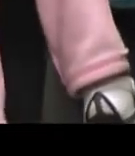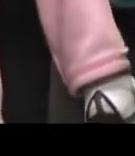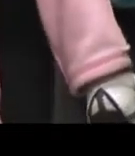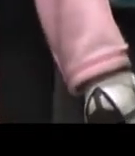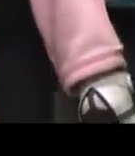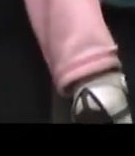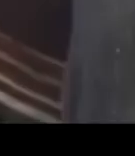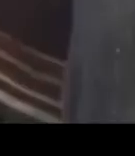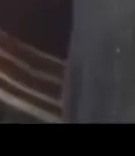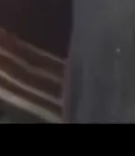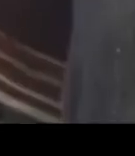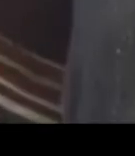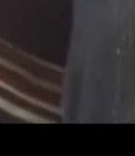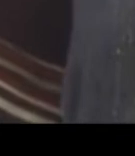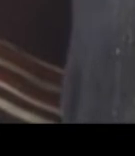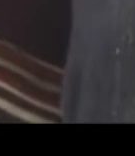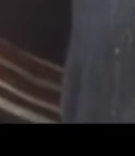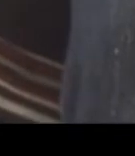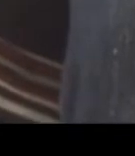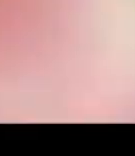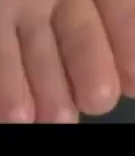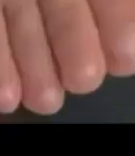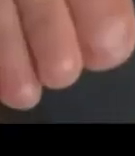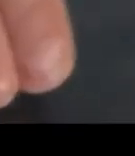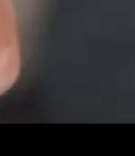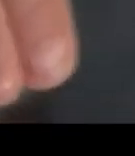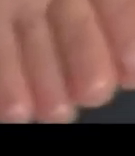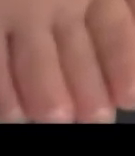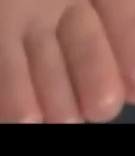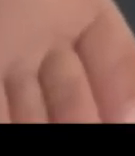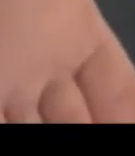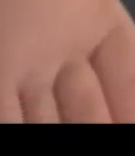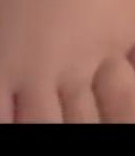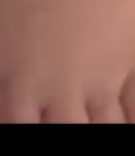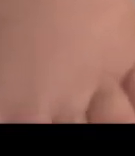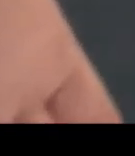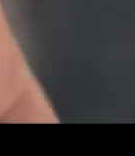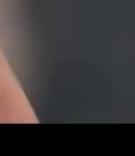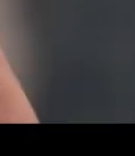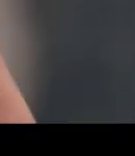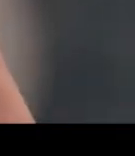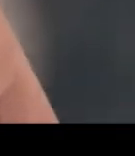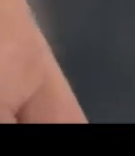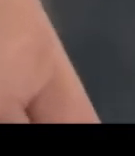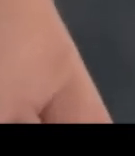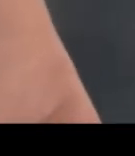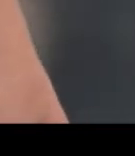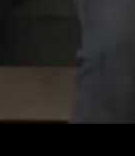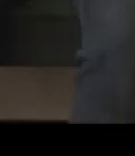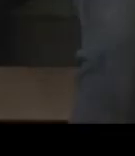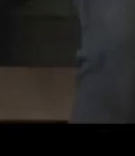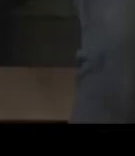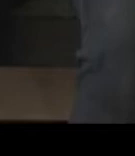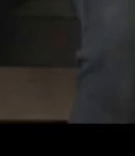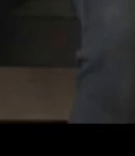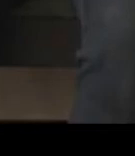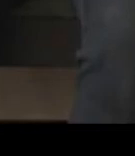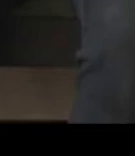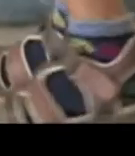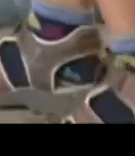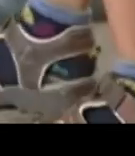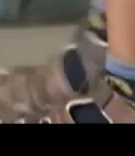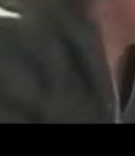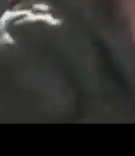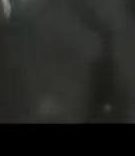los padres, eran enviados a centros de deportación, mientras que los menores entraban en custodia del Departamento de Salud y